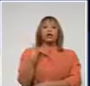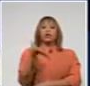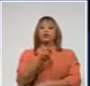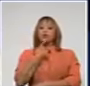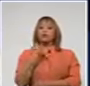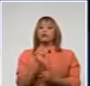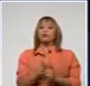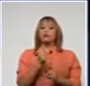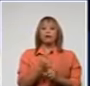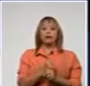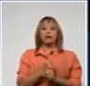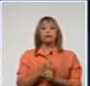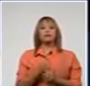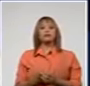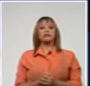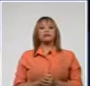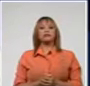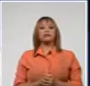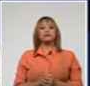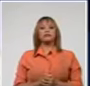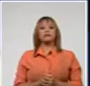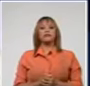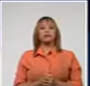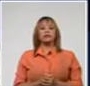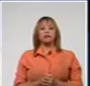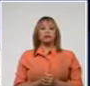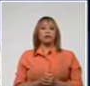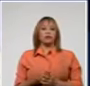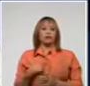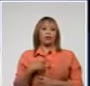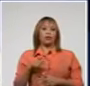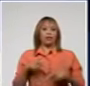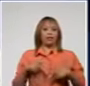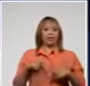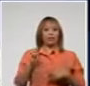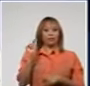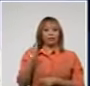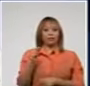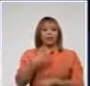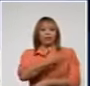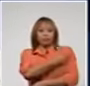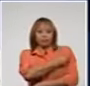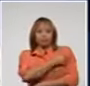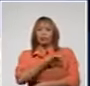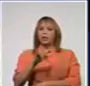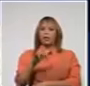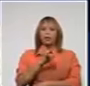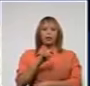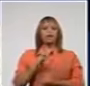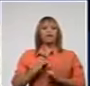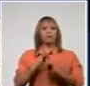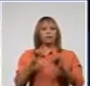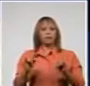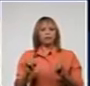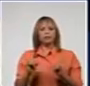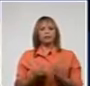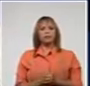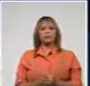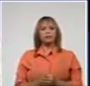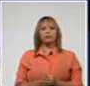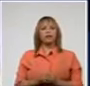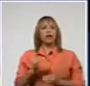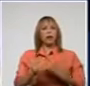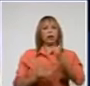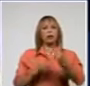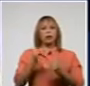trabajando con nuestro candidato vacunal, en el cual también se tiene mucha información de los avances que